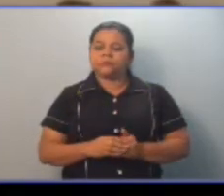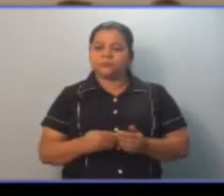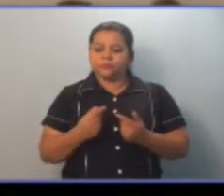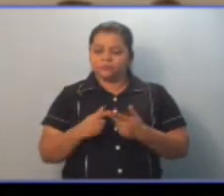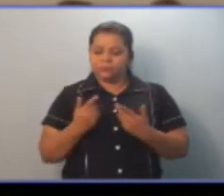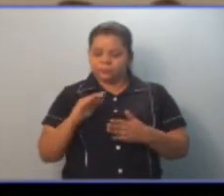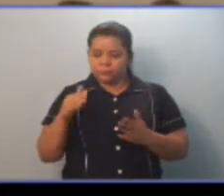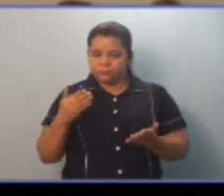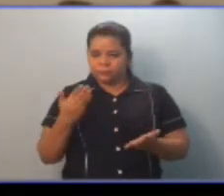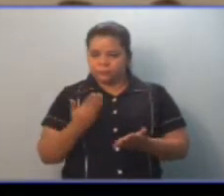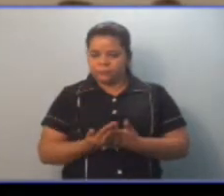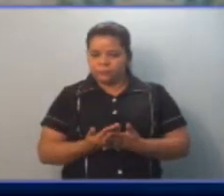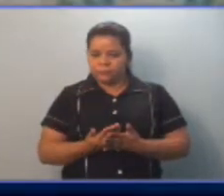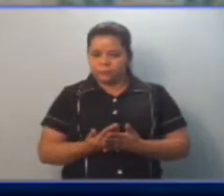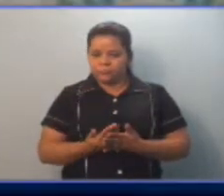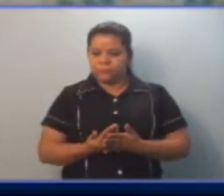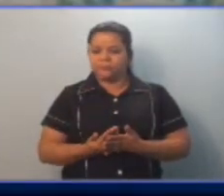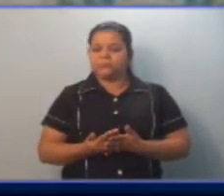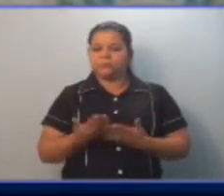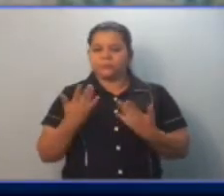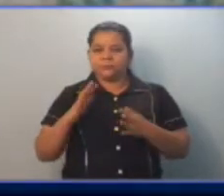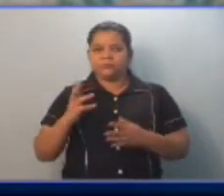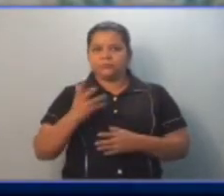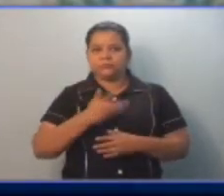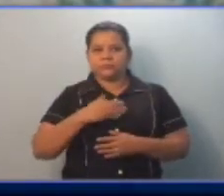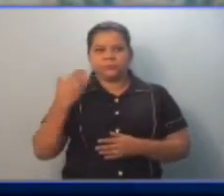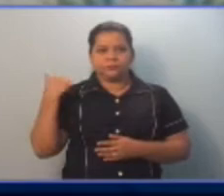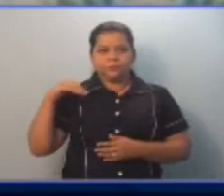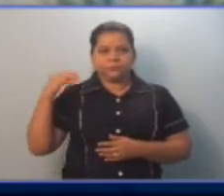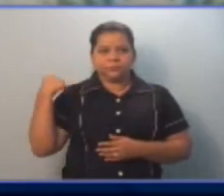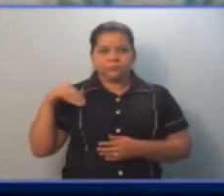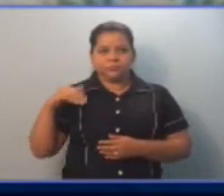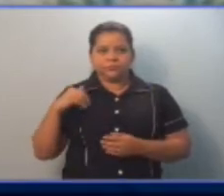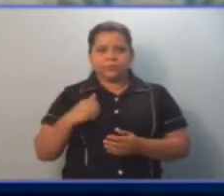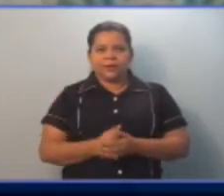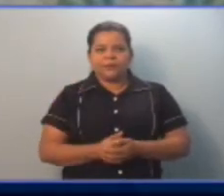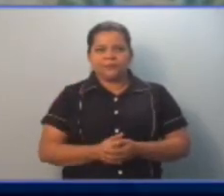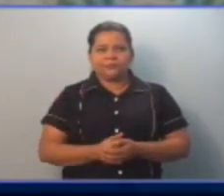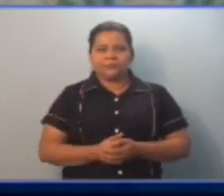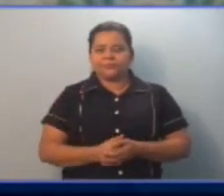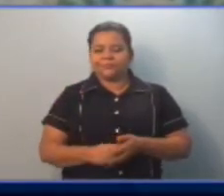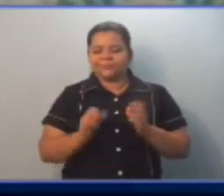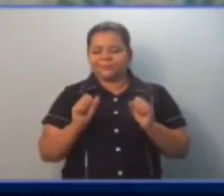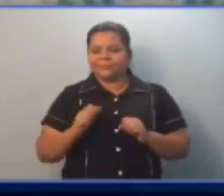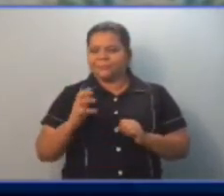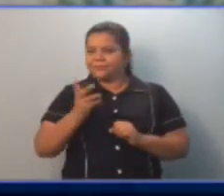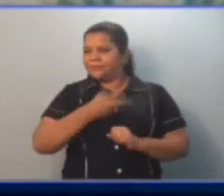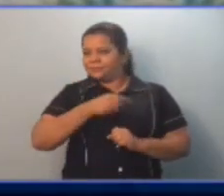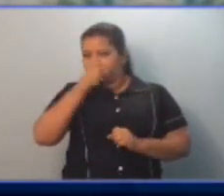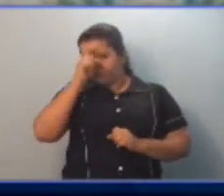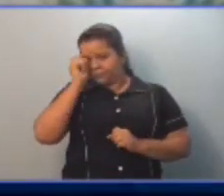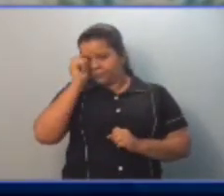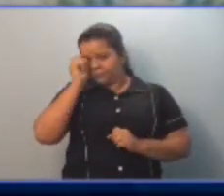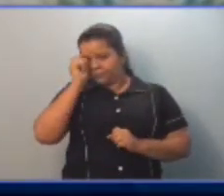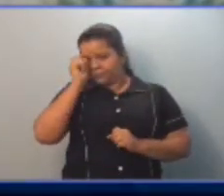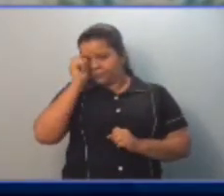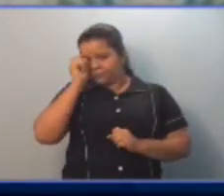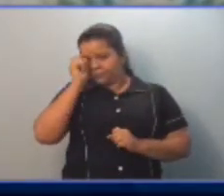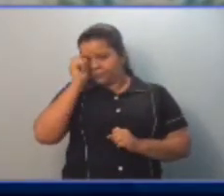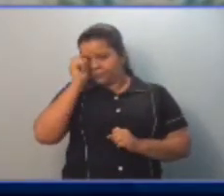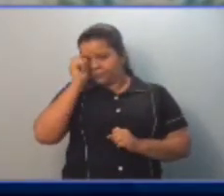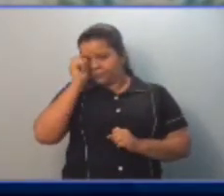he tenido la experiencia como para desempeñarme en un área como es el